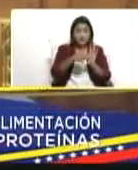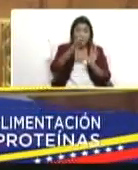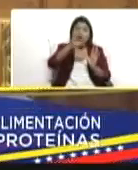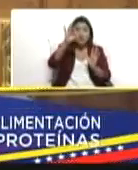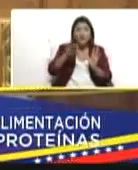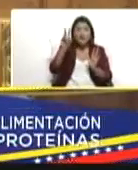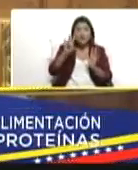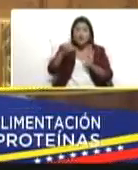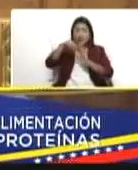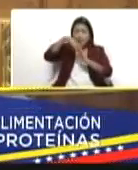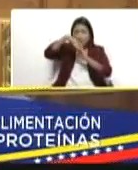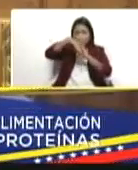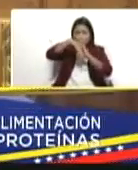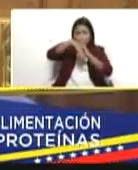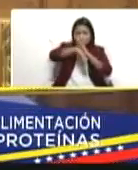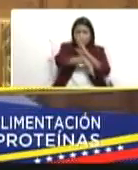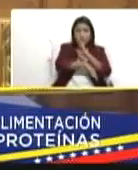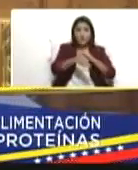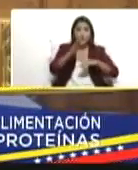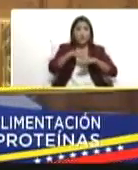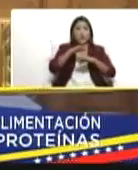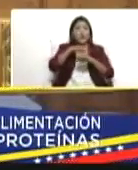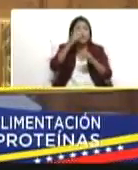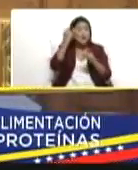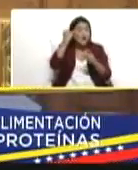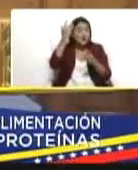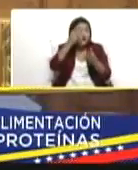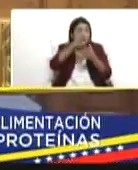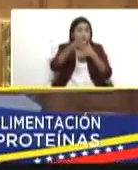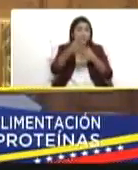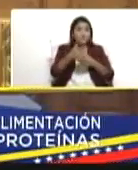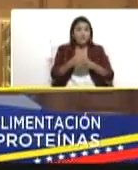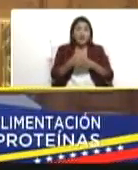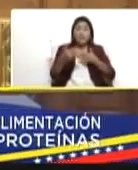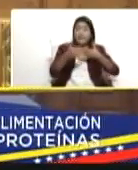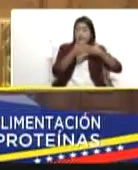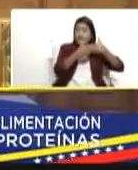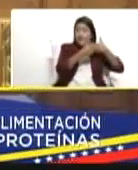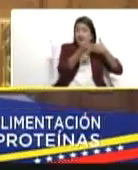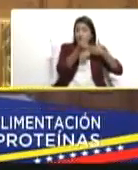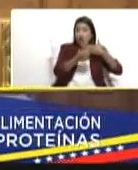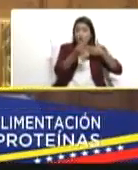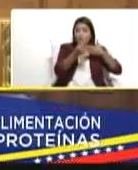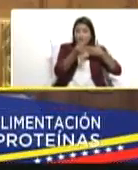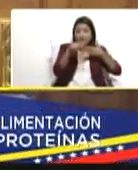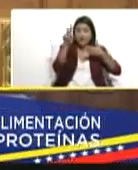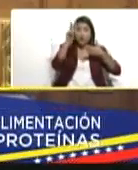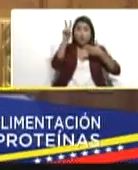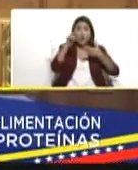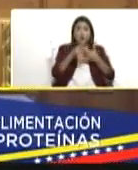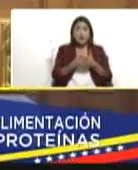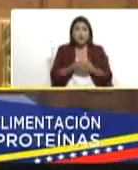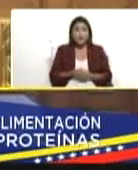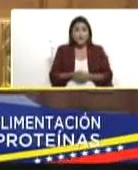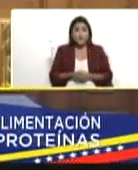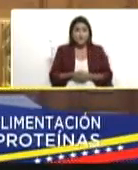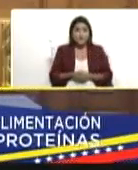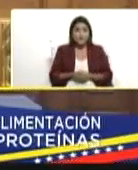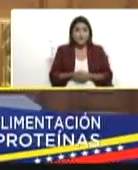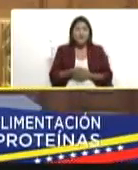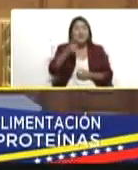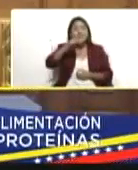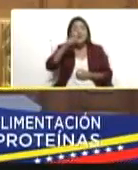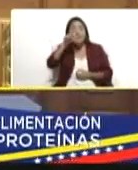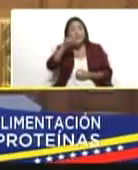cifra Porque la idea era atacar con misiles la economía colapsar con necesidades